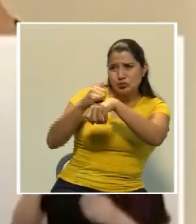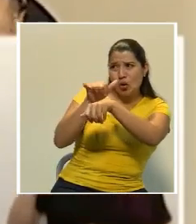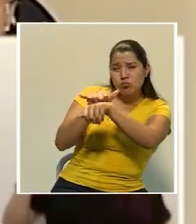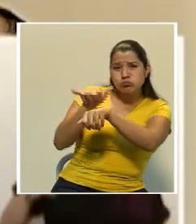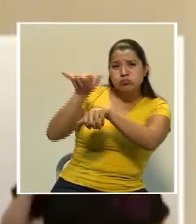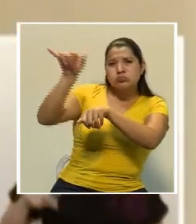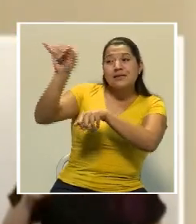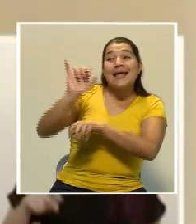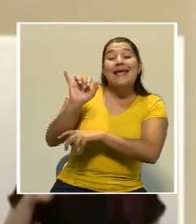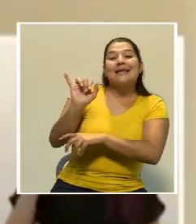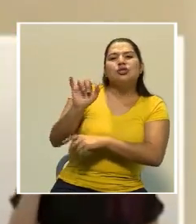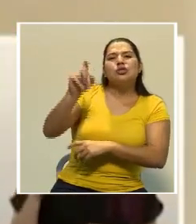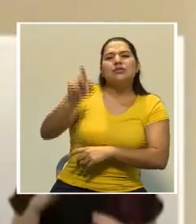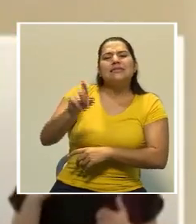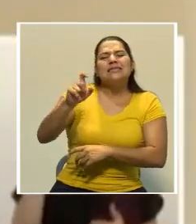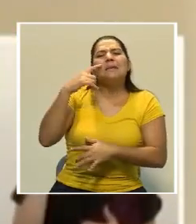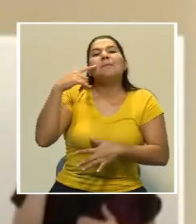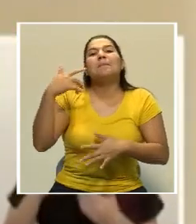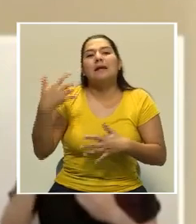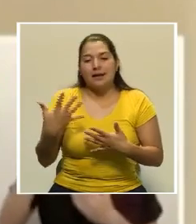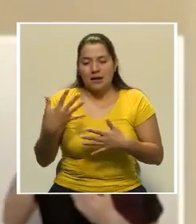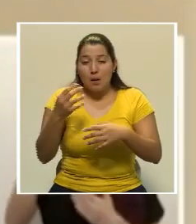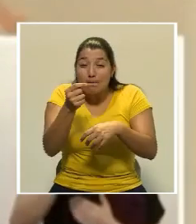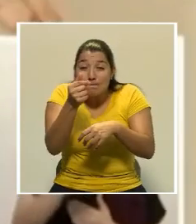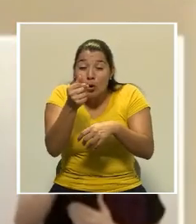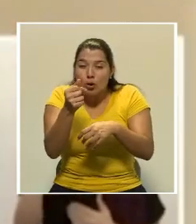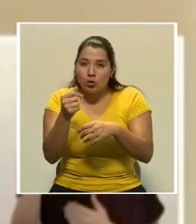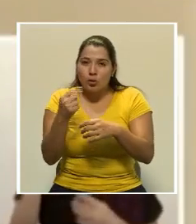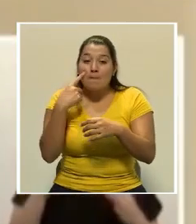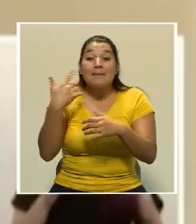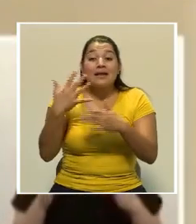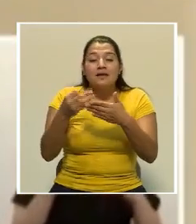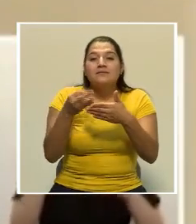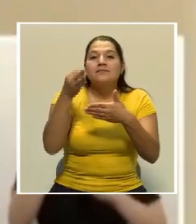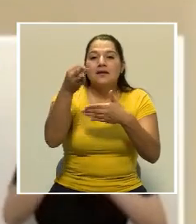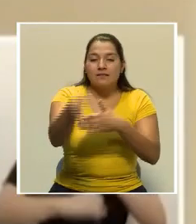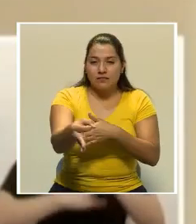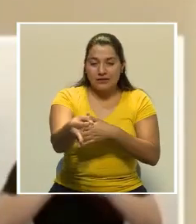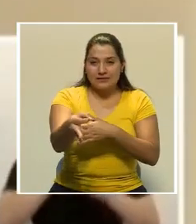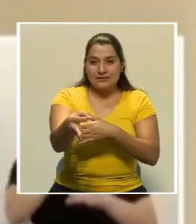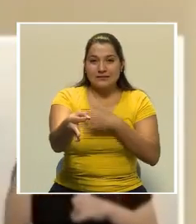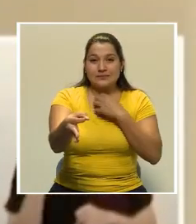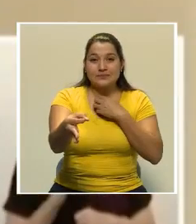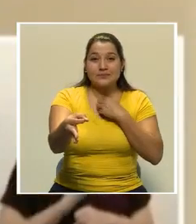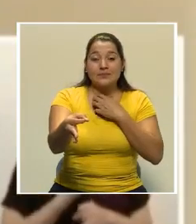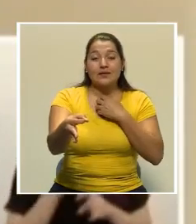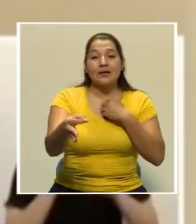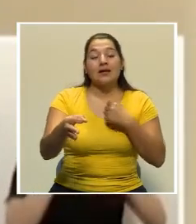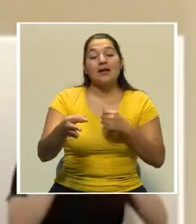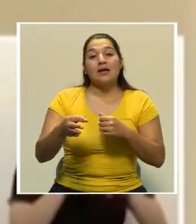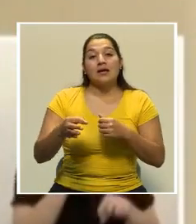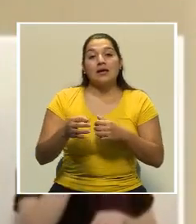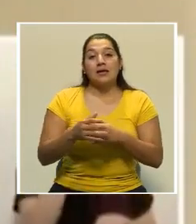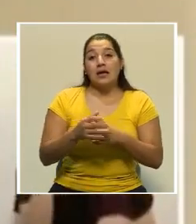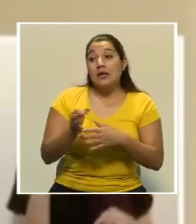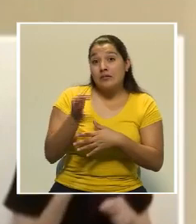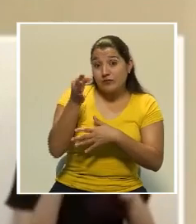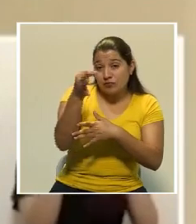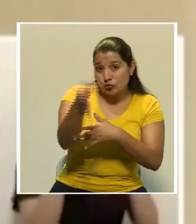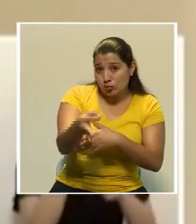señal para que para meses venideros el sector turístico internacional del cual dependemos y sobre el cual tenemos poco